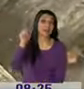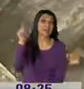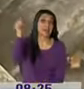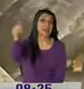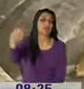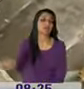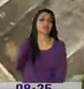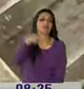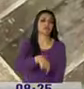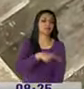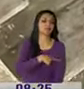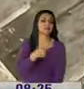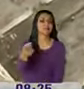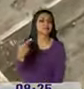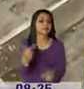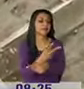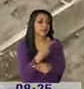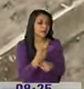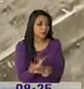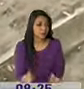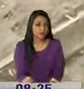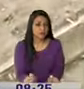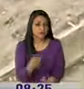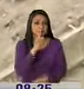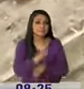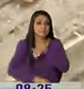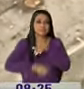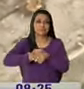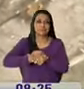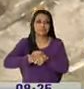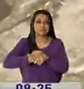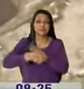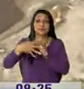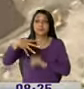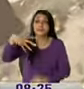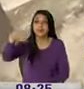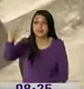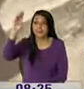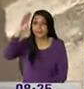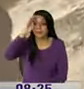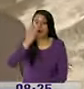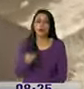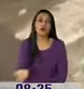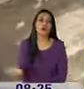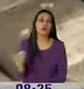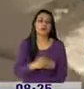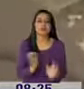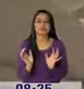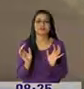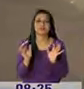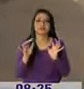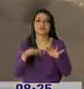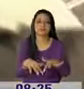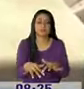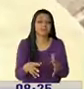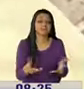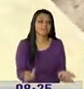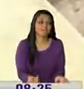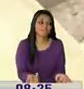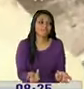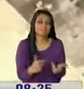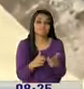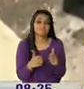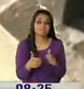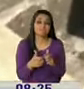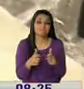es un abandono. Entonces se esconden. Baja, se va la policía y de nuevo se reúnen aquí. Imagínense,